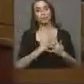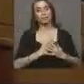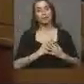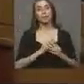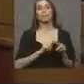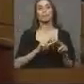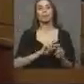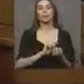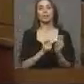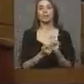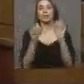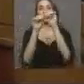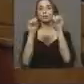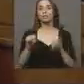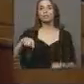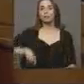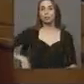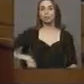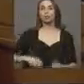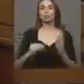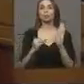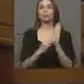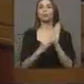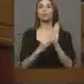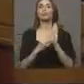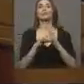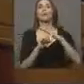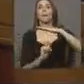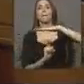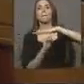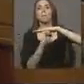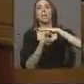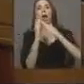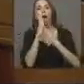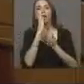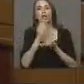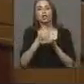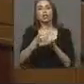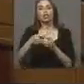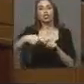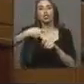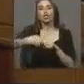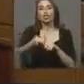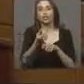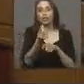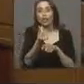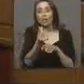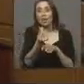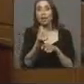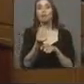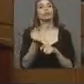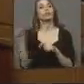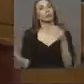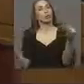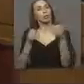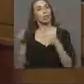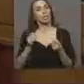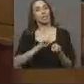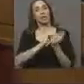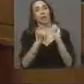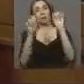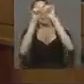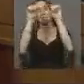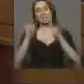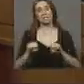al sistema de pensiones y se instaló el pilar solidario, muchos planteaban también que era el momento de hacer una reforma estructural al sistema